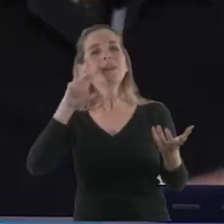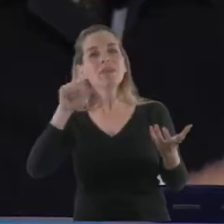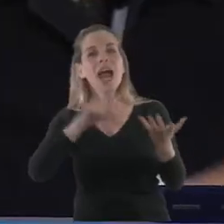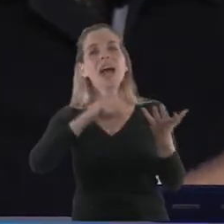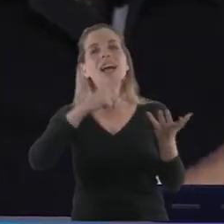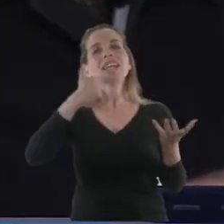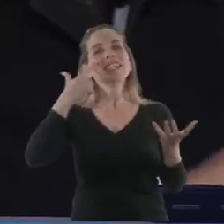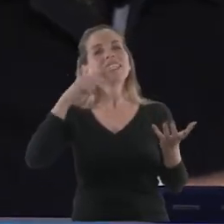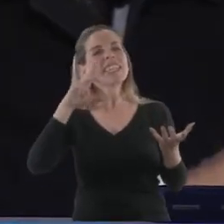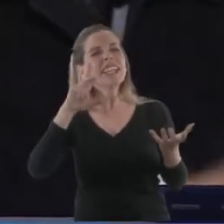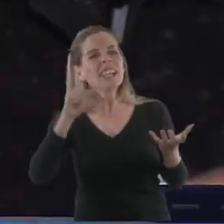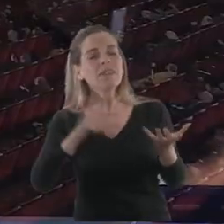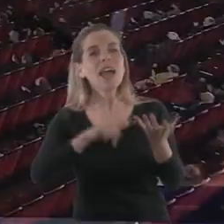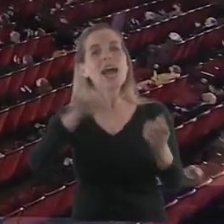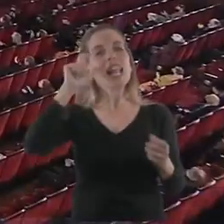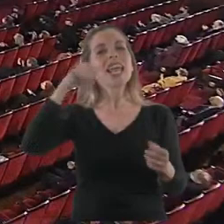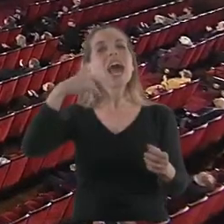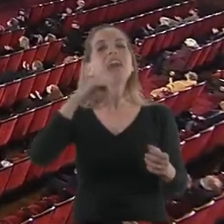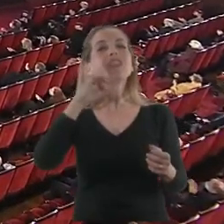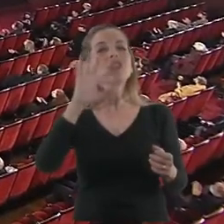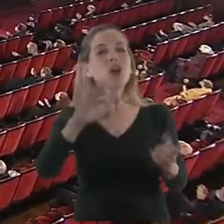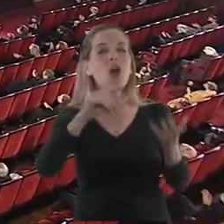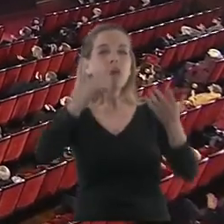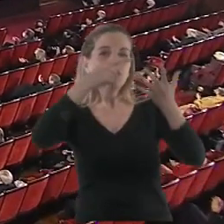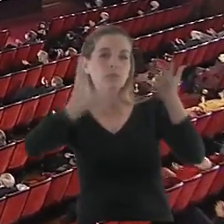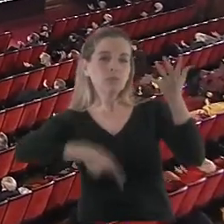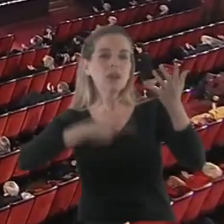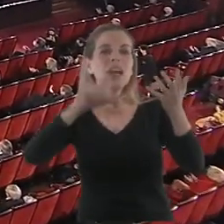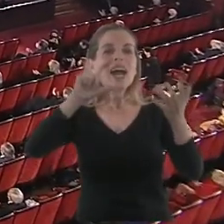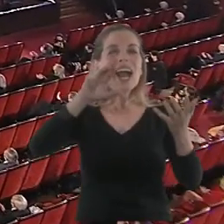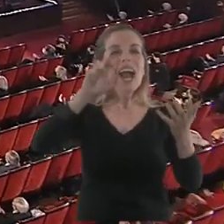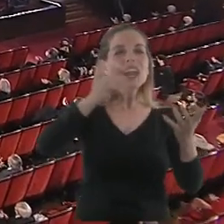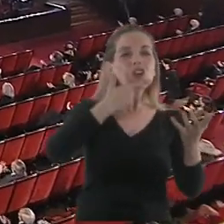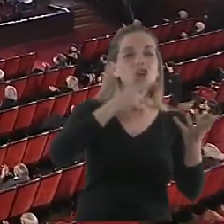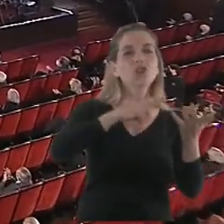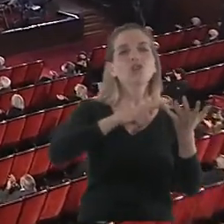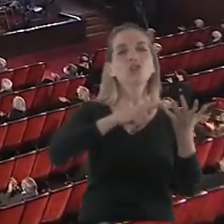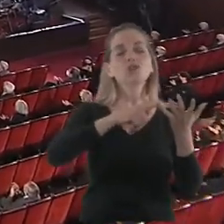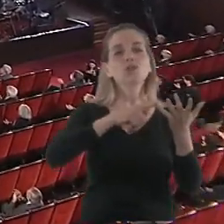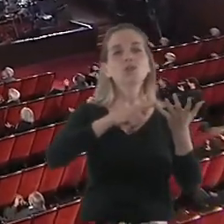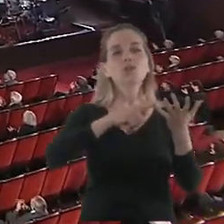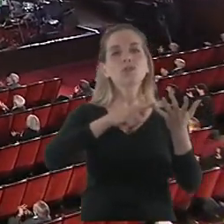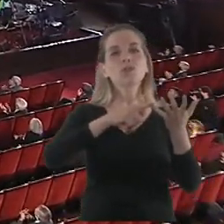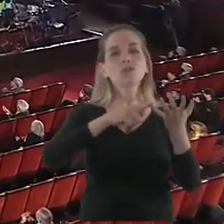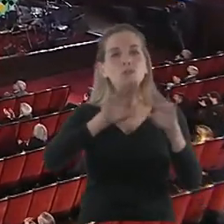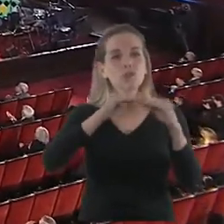Pereira, Leandro Gijena, Carlos Manuel Díaz.